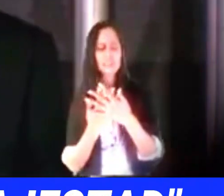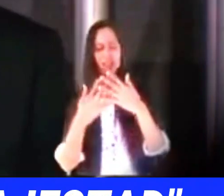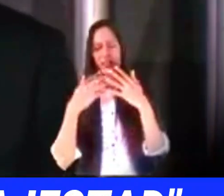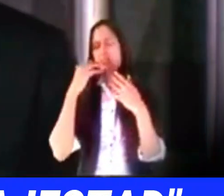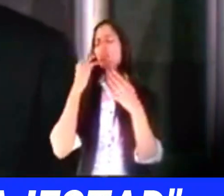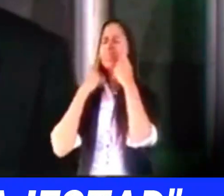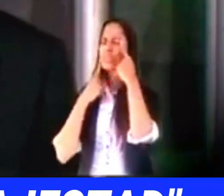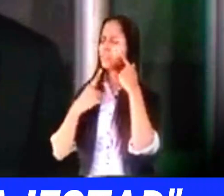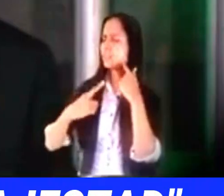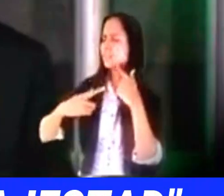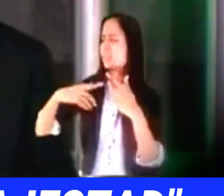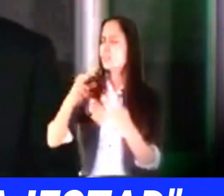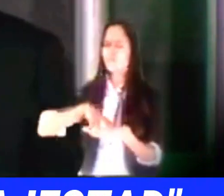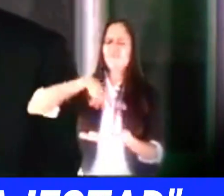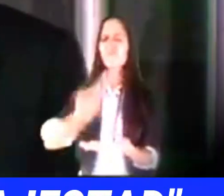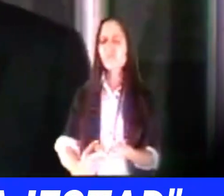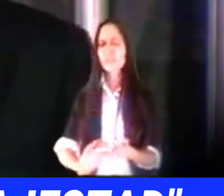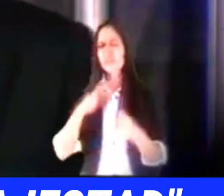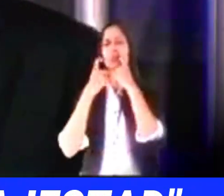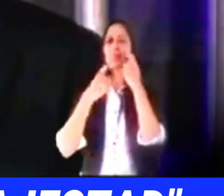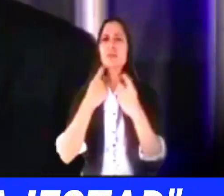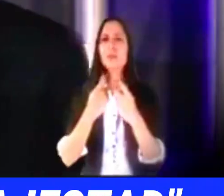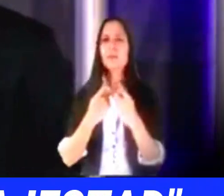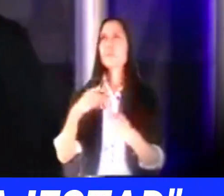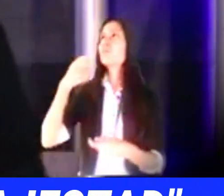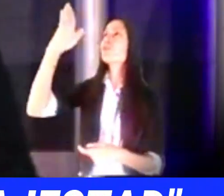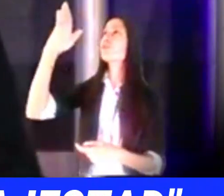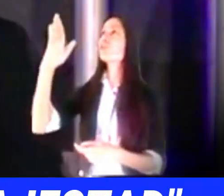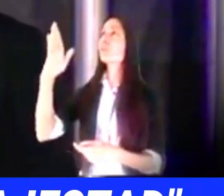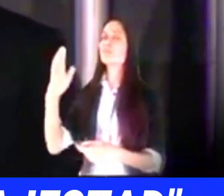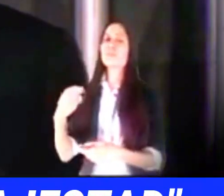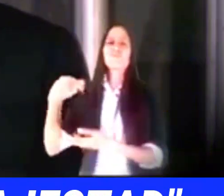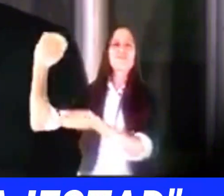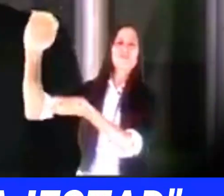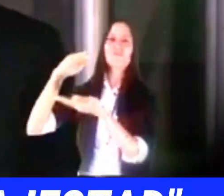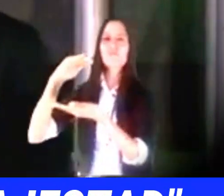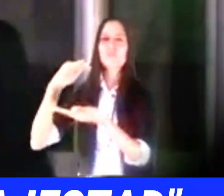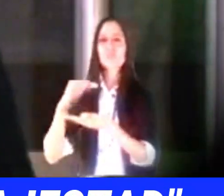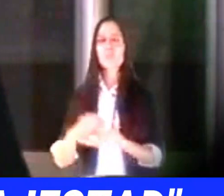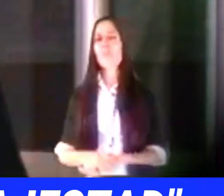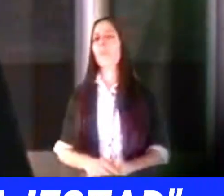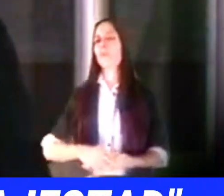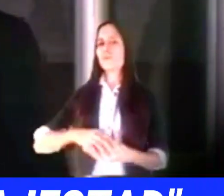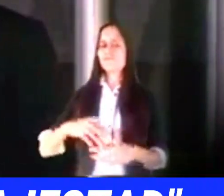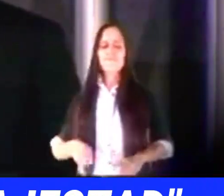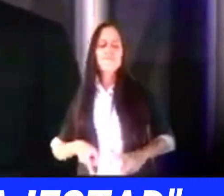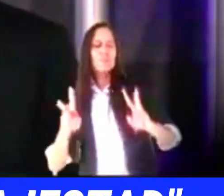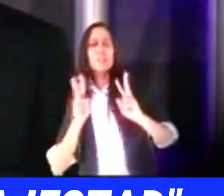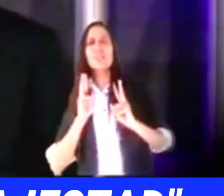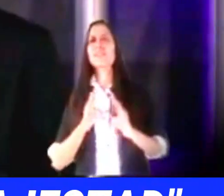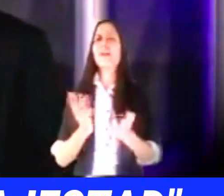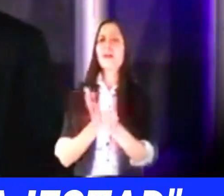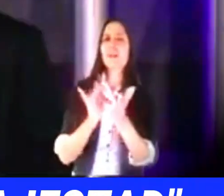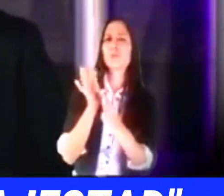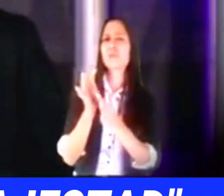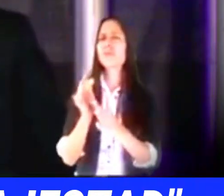esperanza y nos ha dado vida. La Biblia dice que andábamos por el mundo sin esperanza y sin Dios